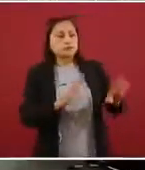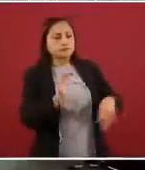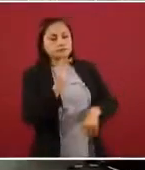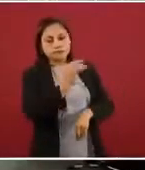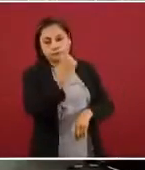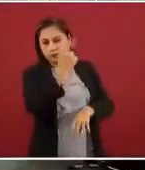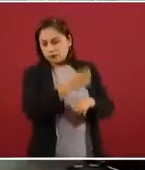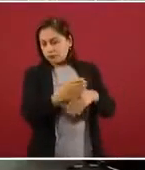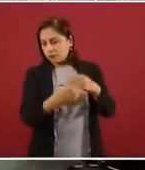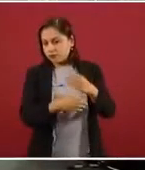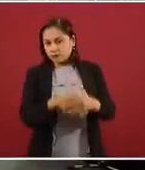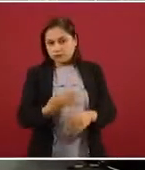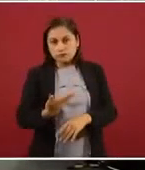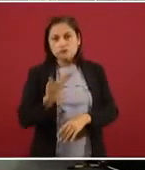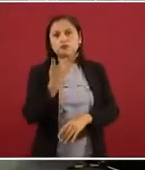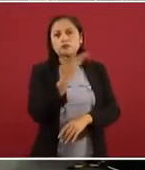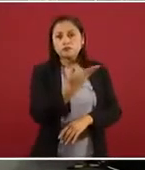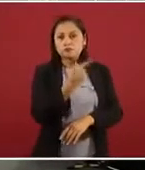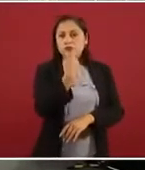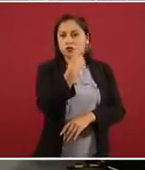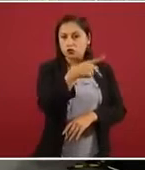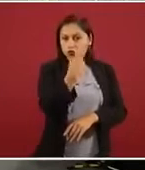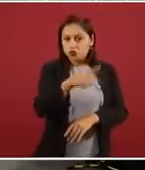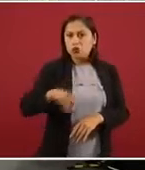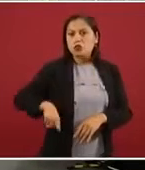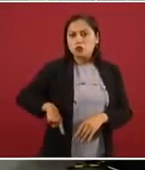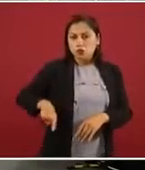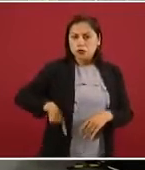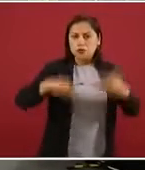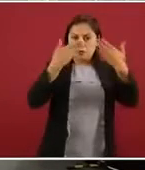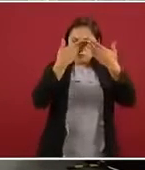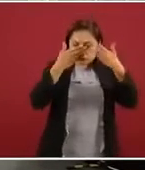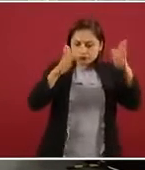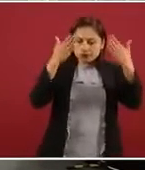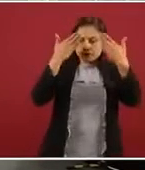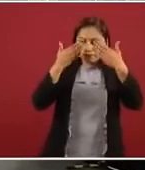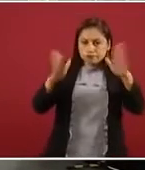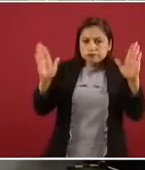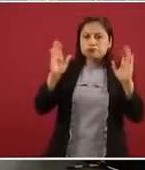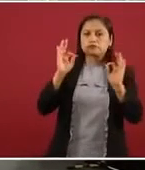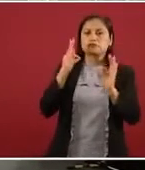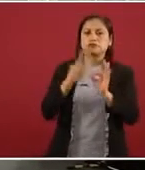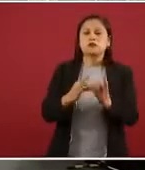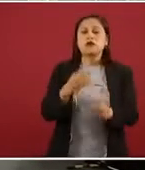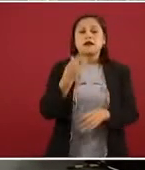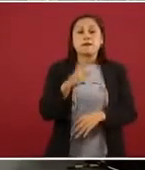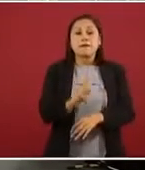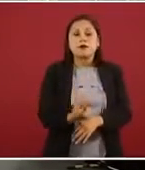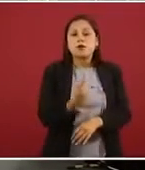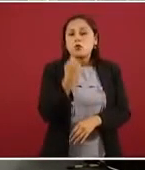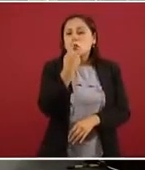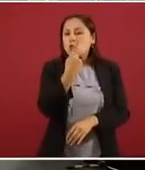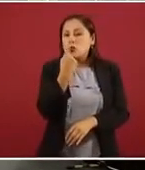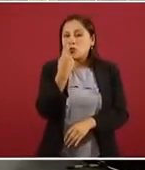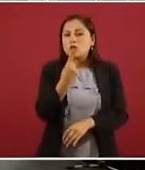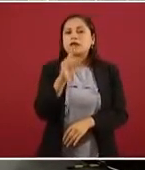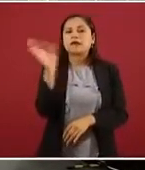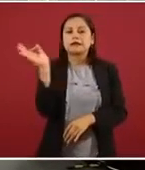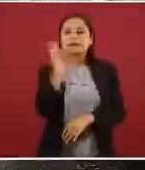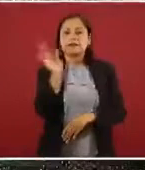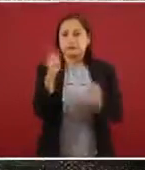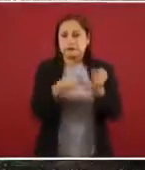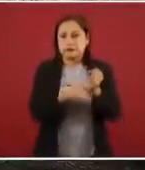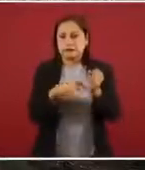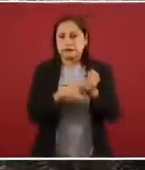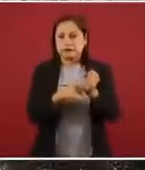han abierto, pero quizás una que ha estado pues medio oculta, que quizás podría ser importante que venga aquí, que nos explique